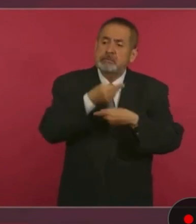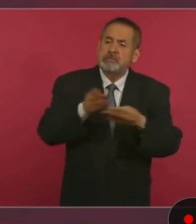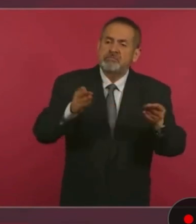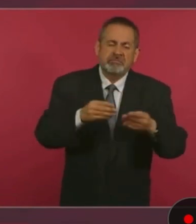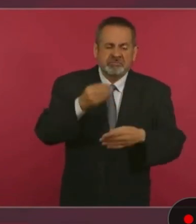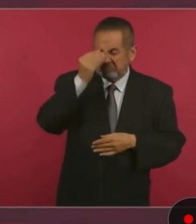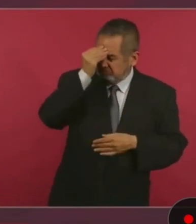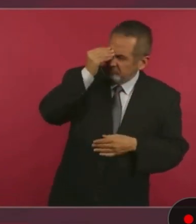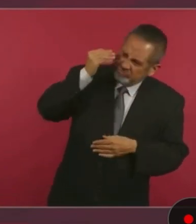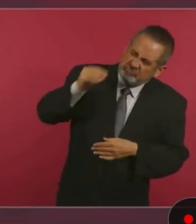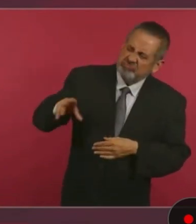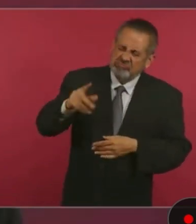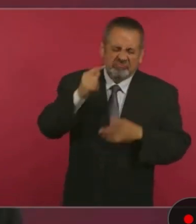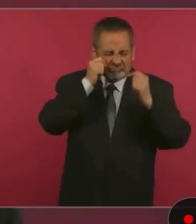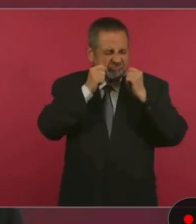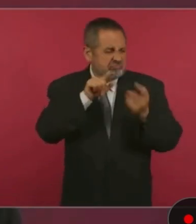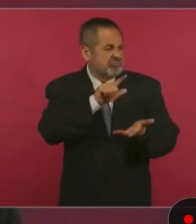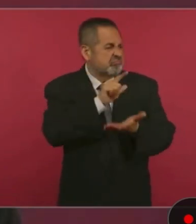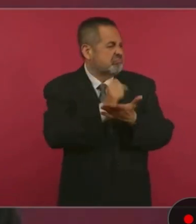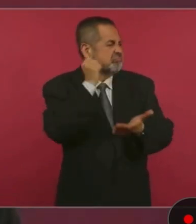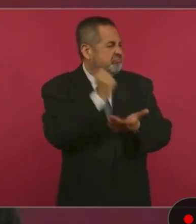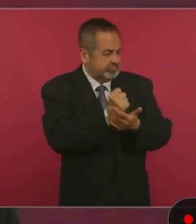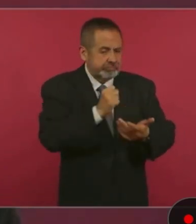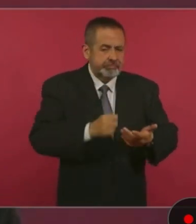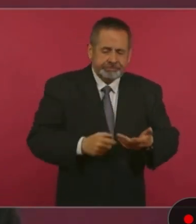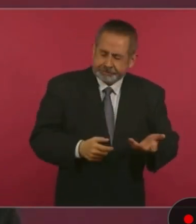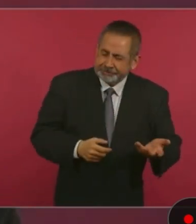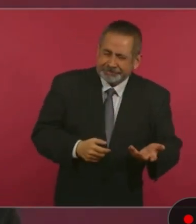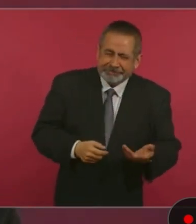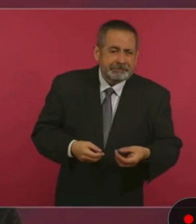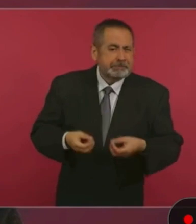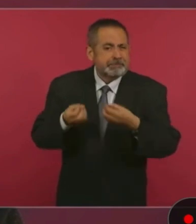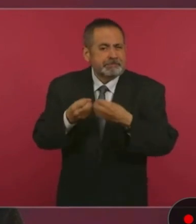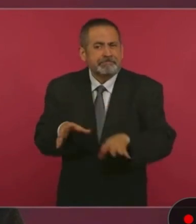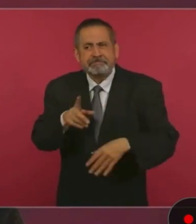afectar la educación pública